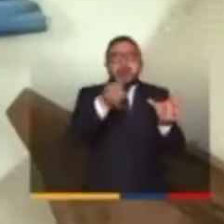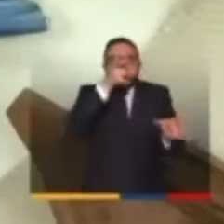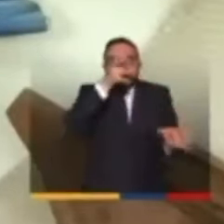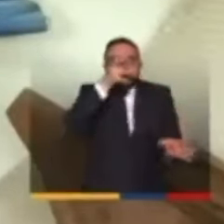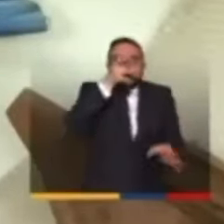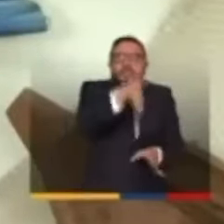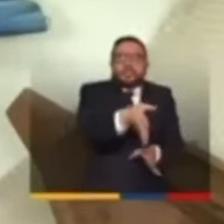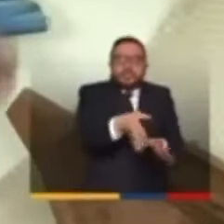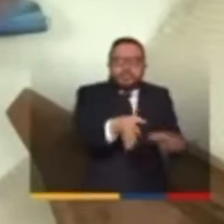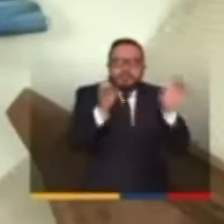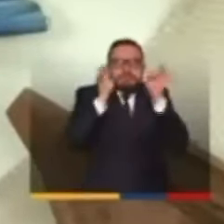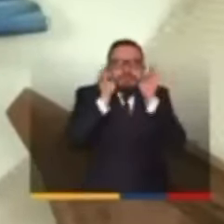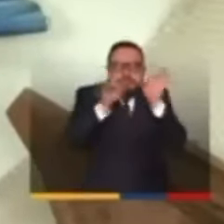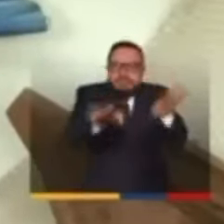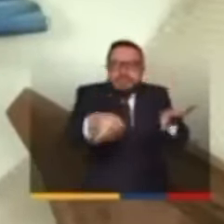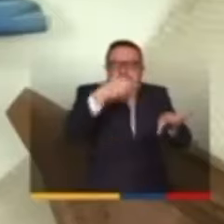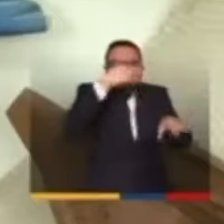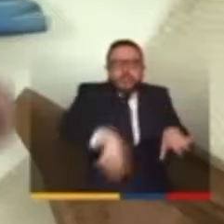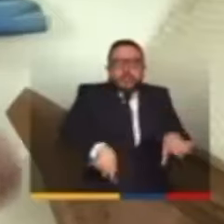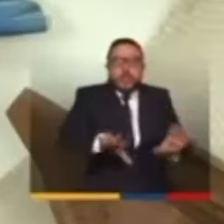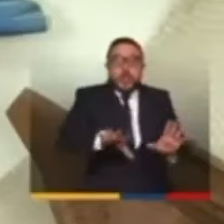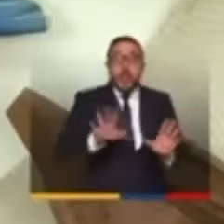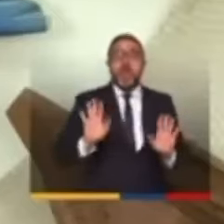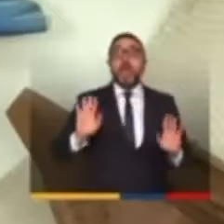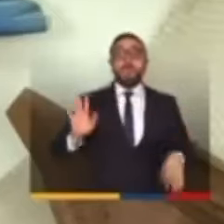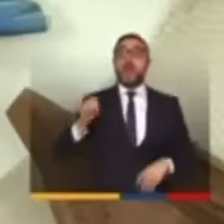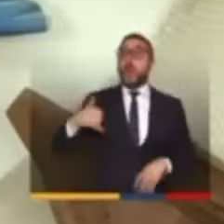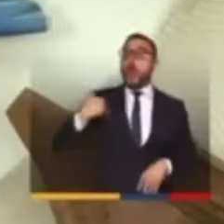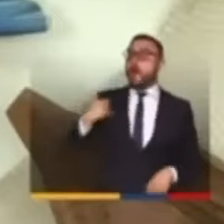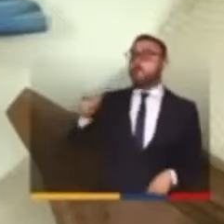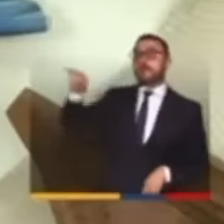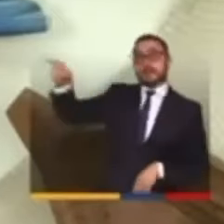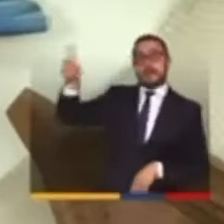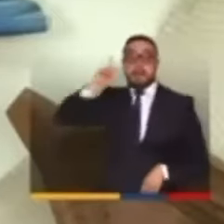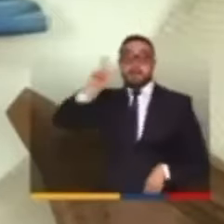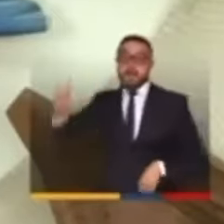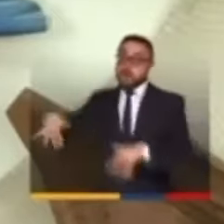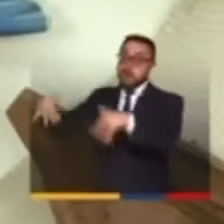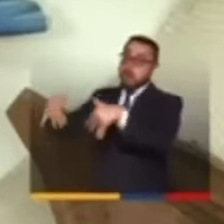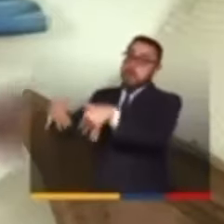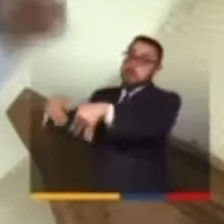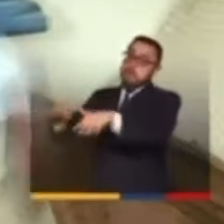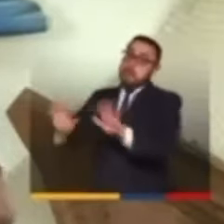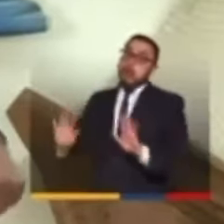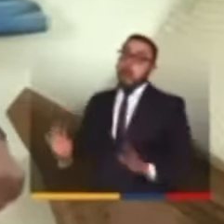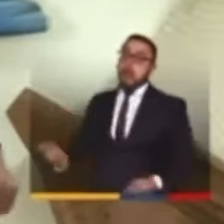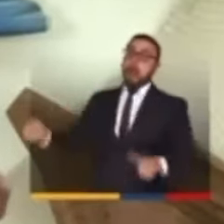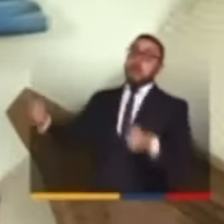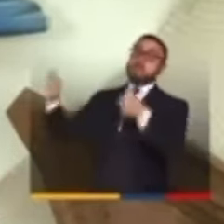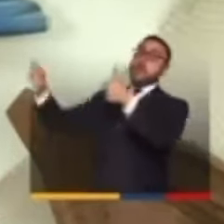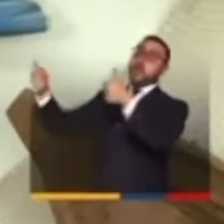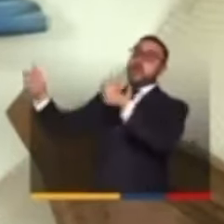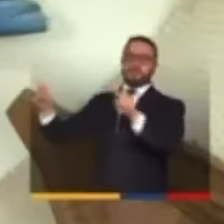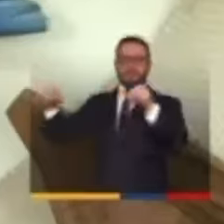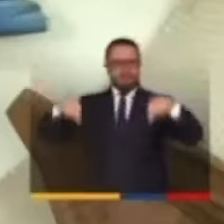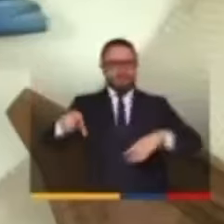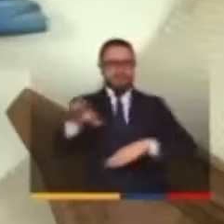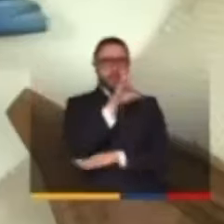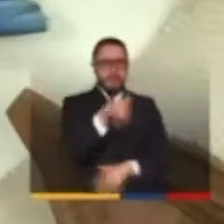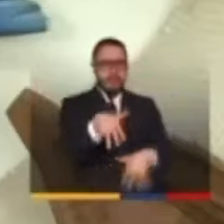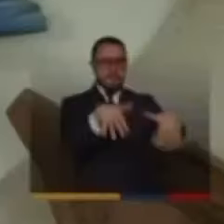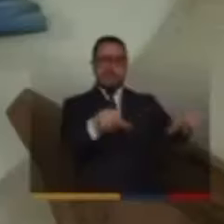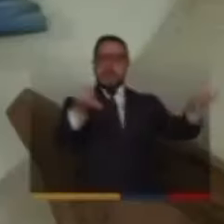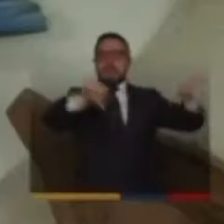mucha adrenalina y cortisol en su cuerpo. Y eso es así, punto. Siempre es así y eso es una